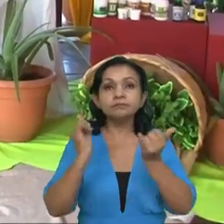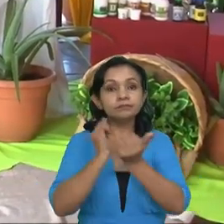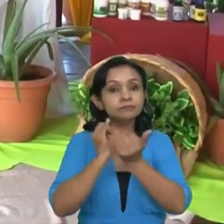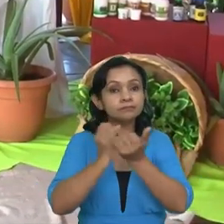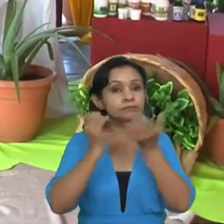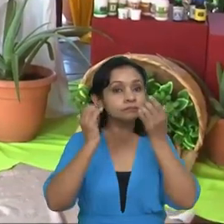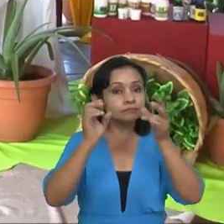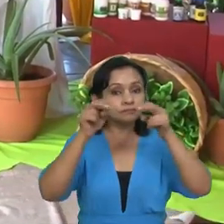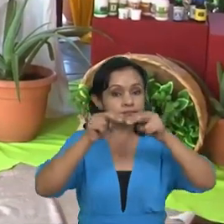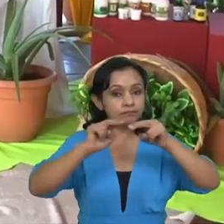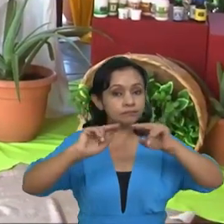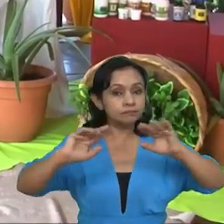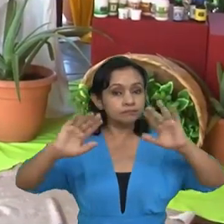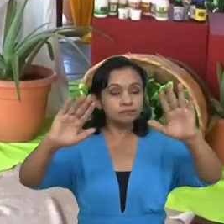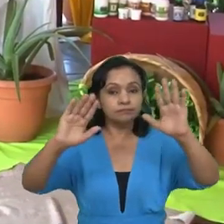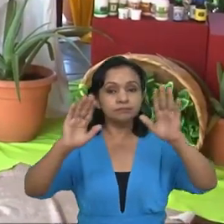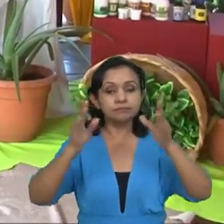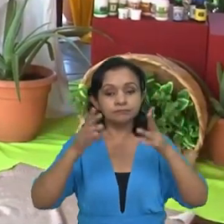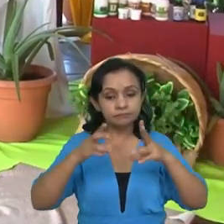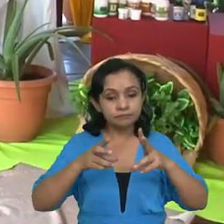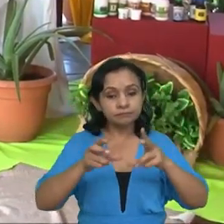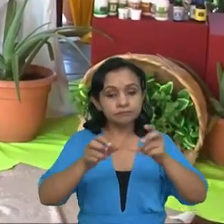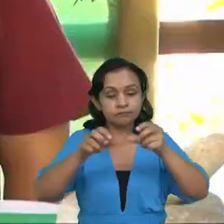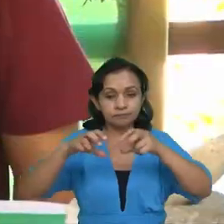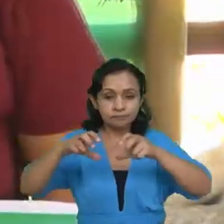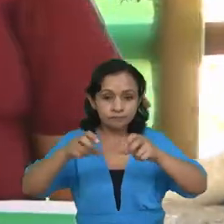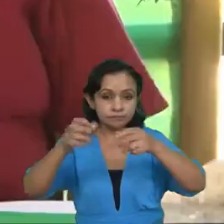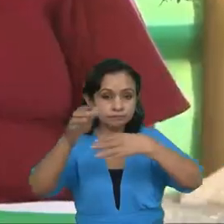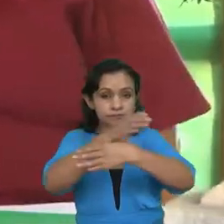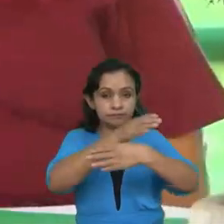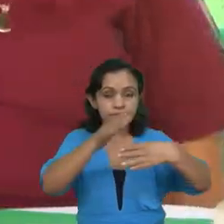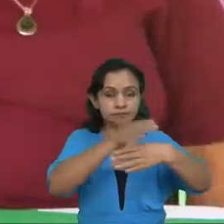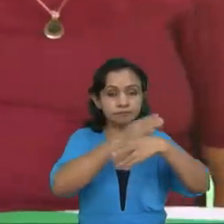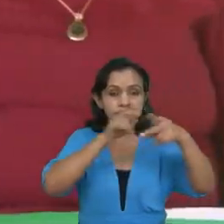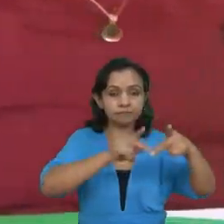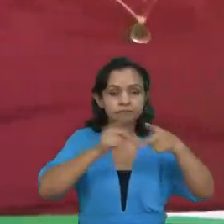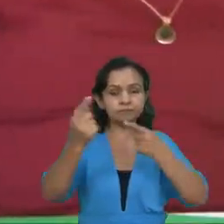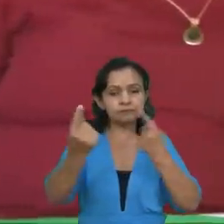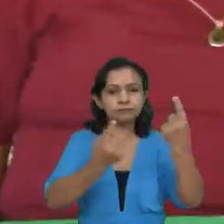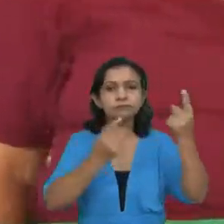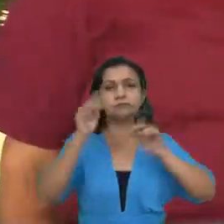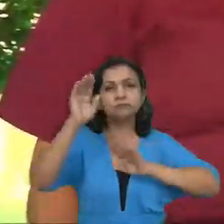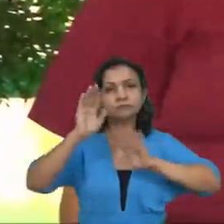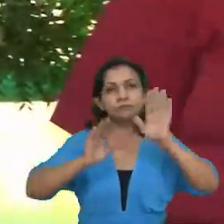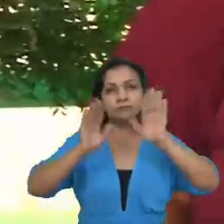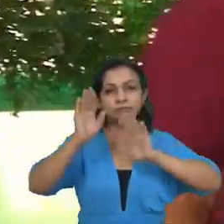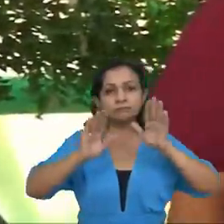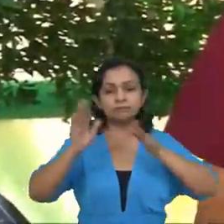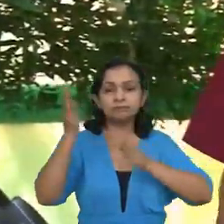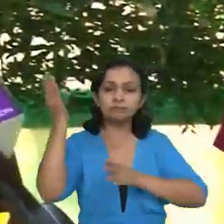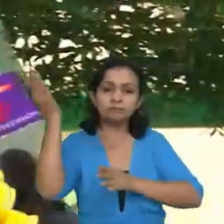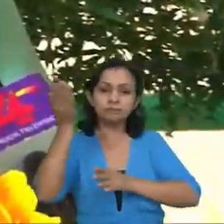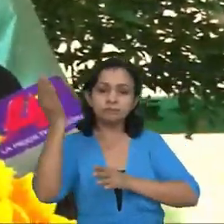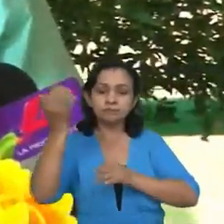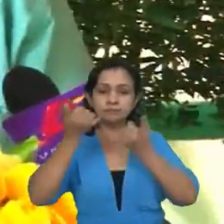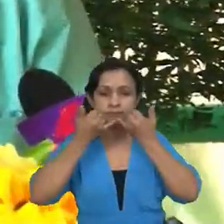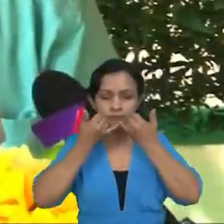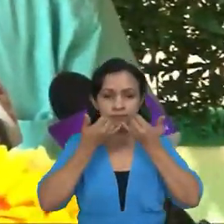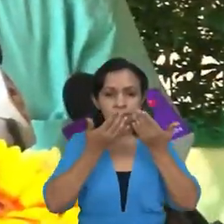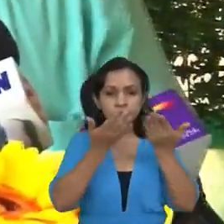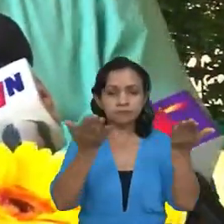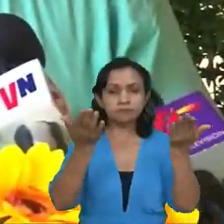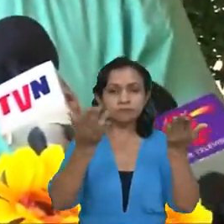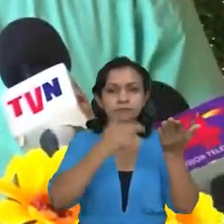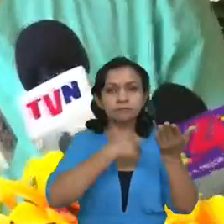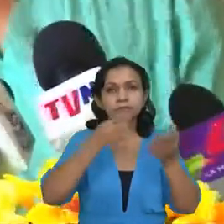productos naturales y servicios de terapias complementarias los asistentes podrán participar en las diferentes charlas informativas que